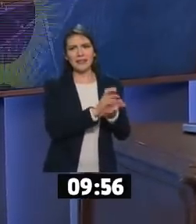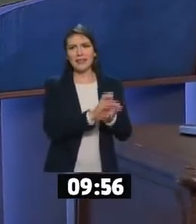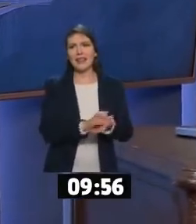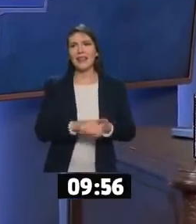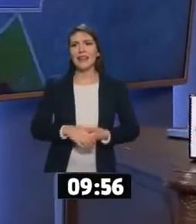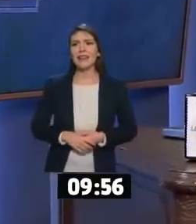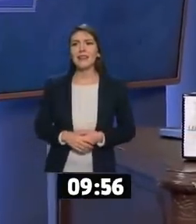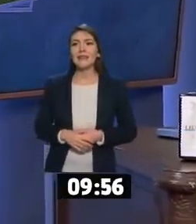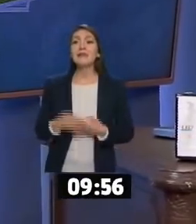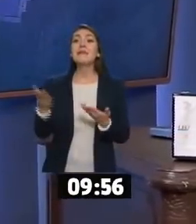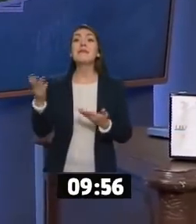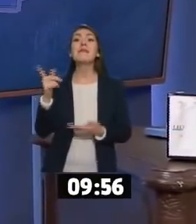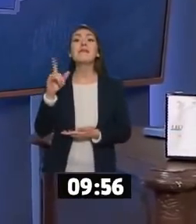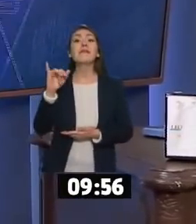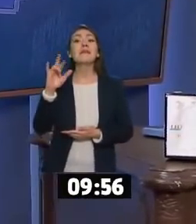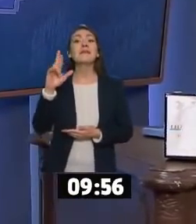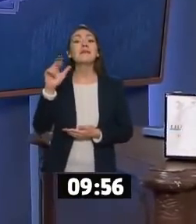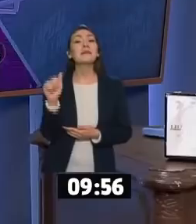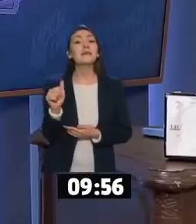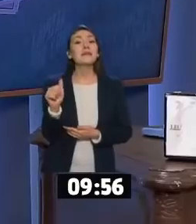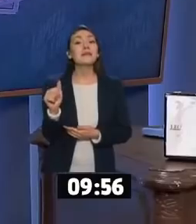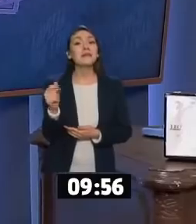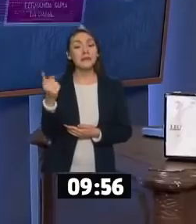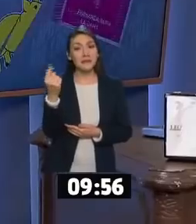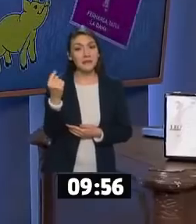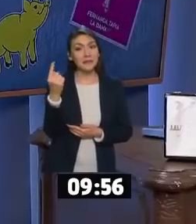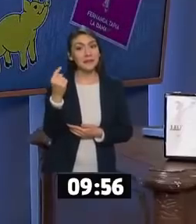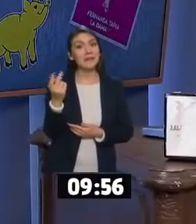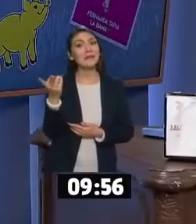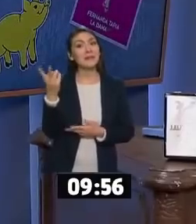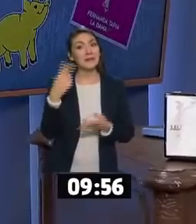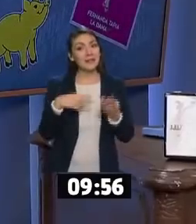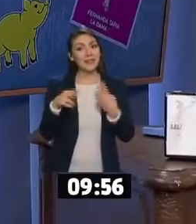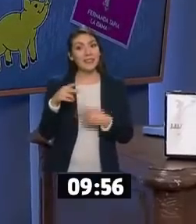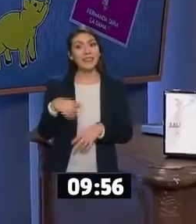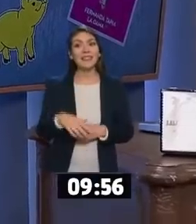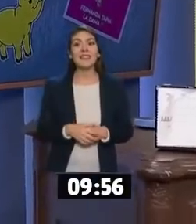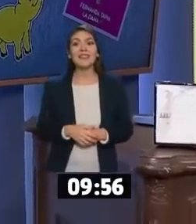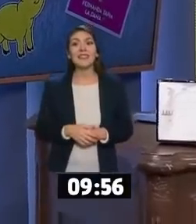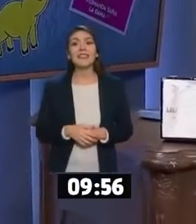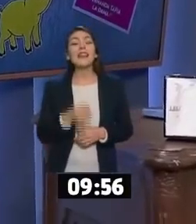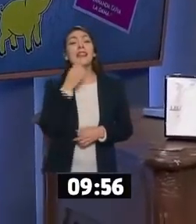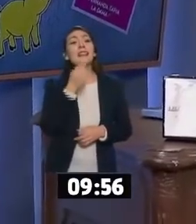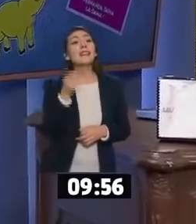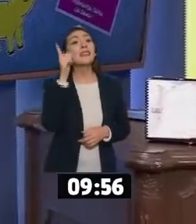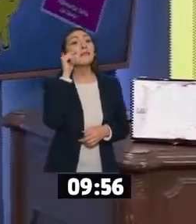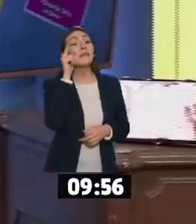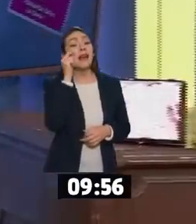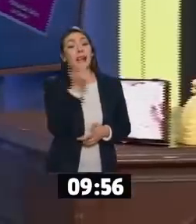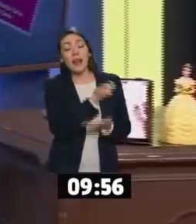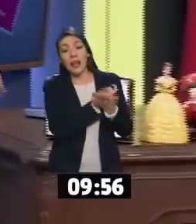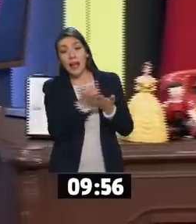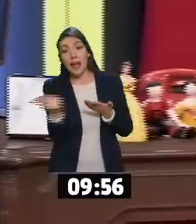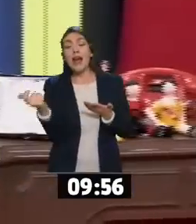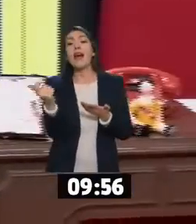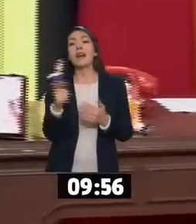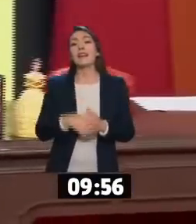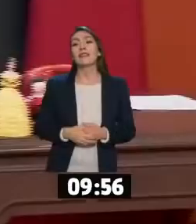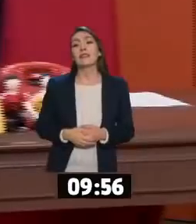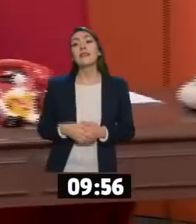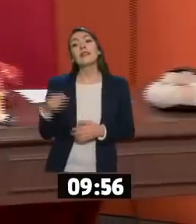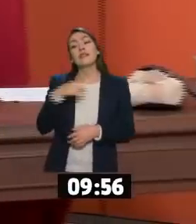Lira, come to me, baby. Que mañana que cobre, dice. Pues pero hay intereses, tienes que pagar con